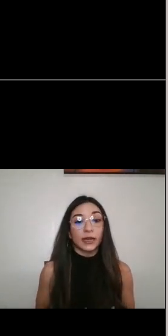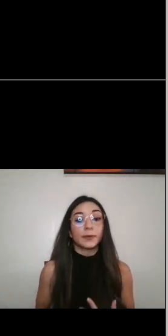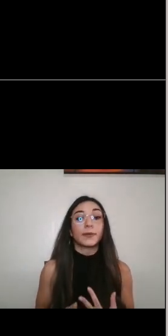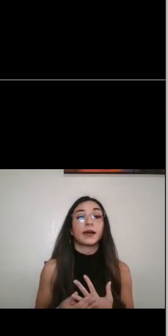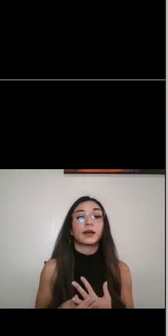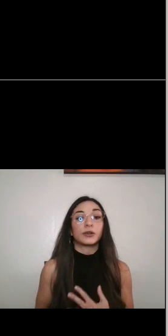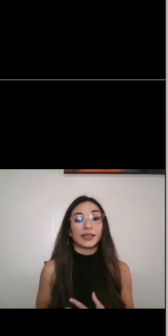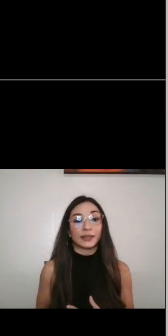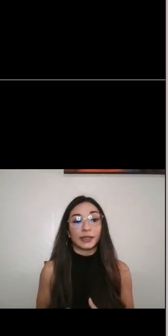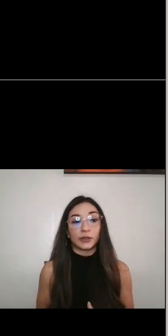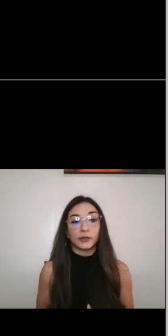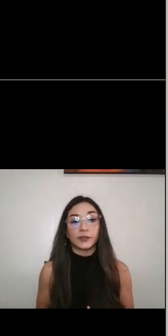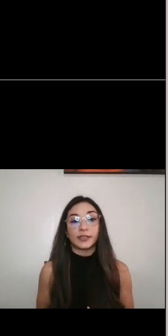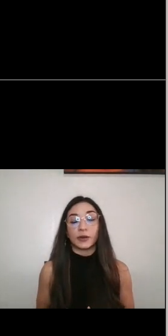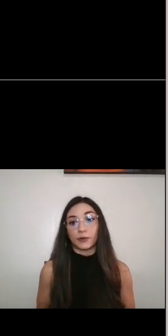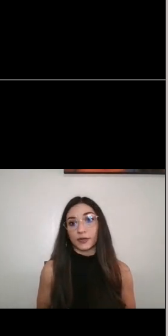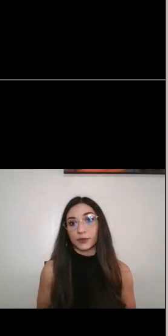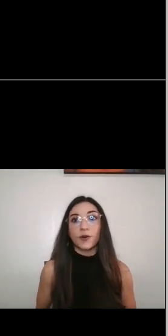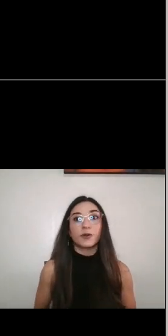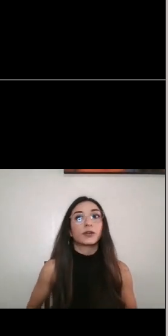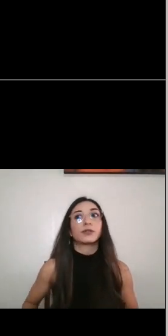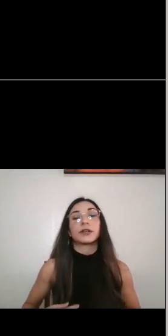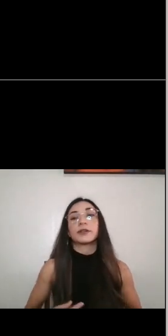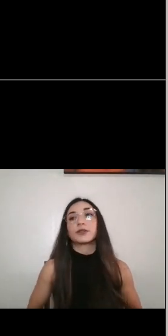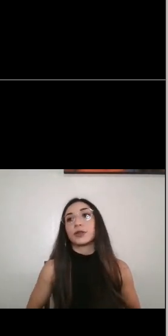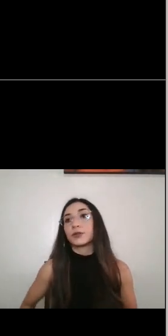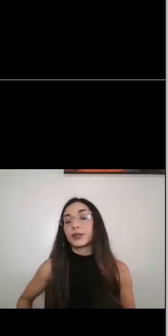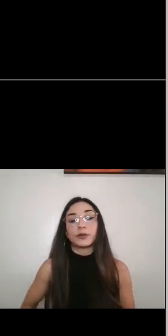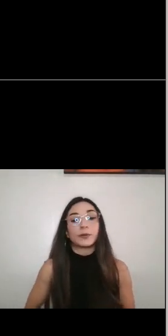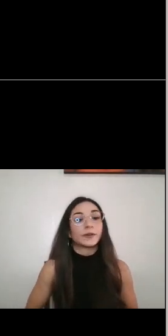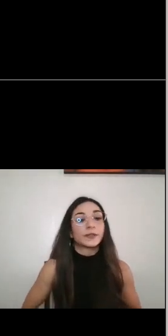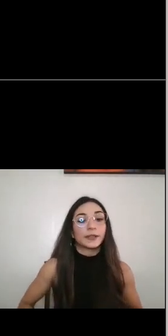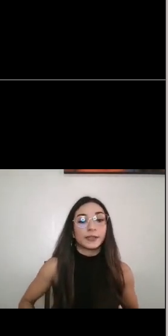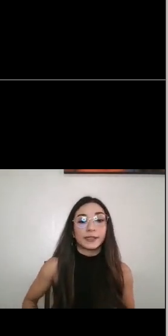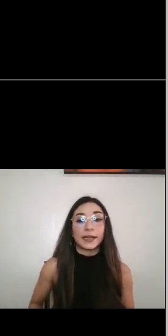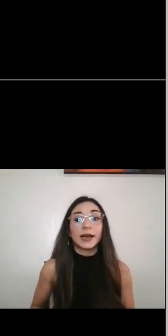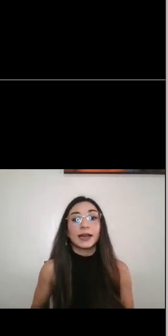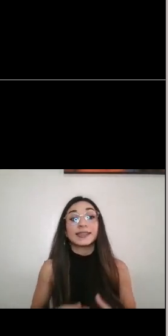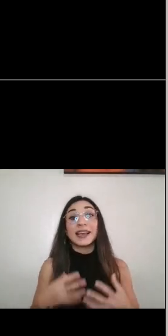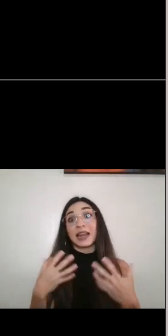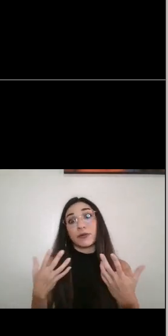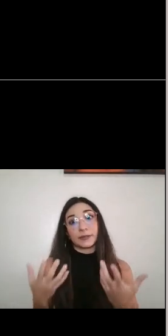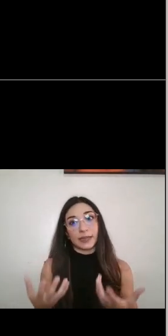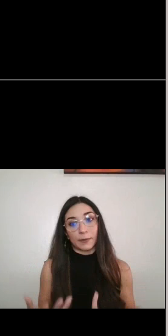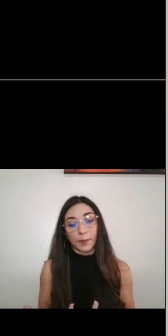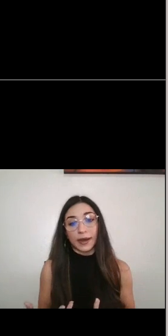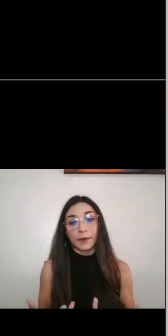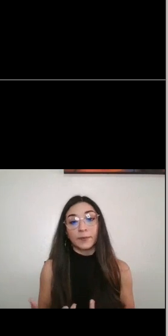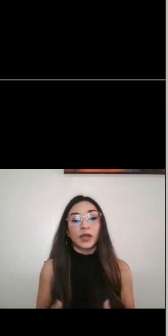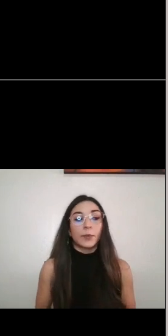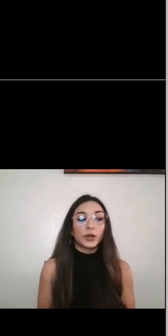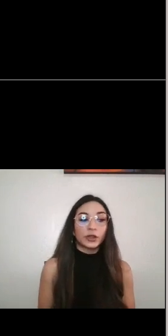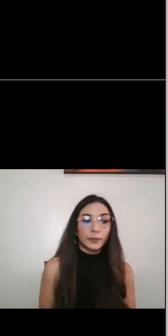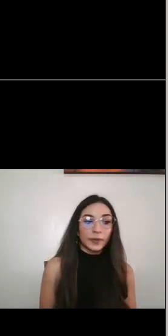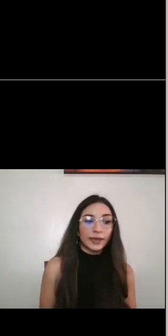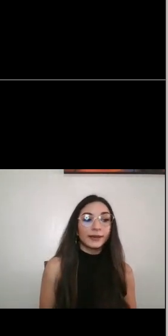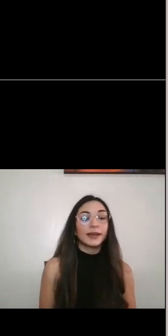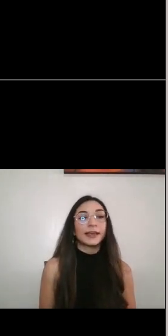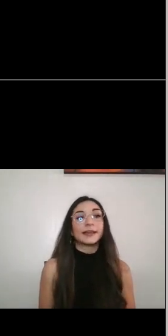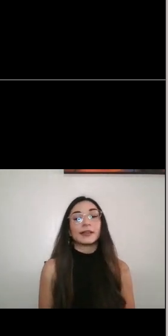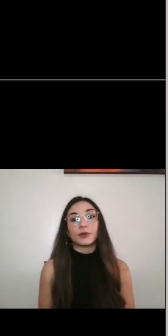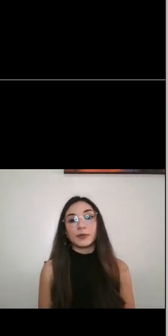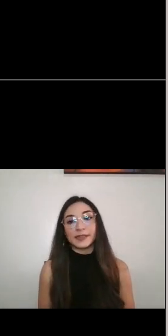la mamá, los latidos del corazón, inclusive sonidos de movimientos intestinales, la voz de la mamá, pero